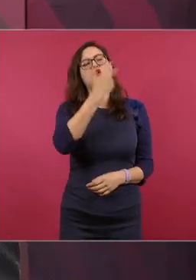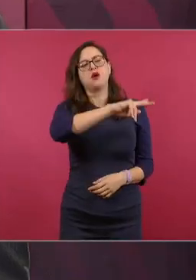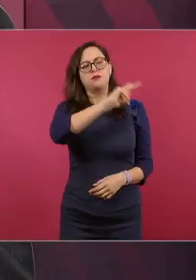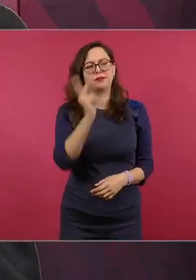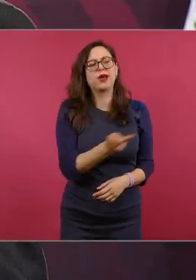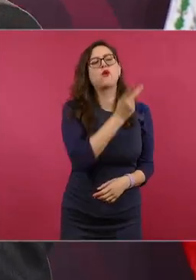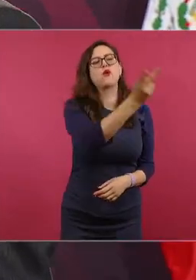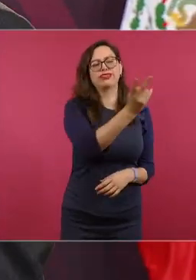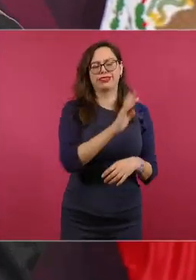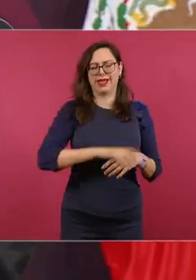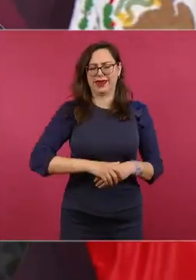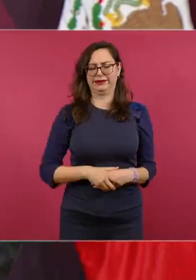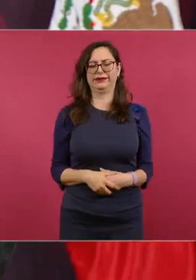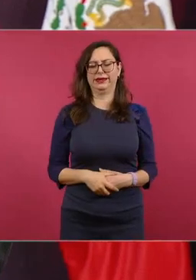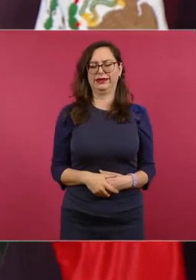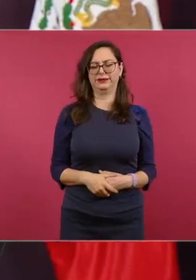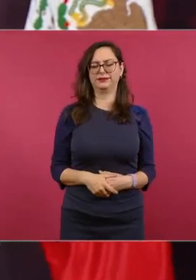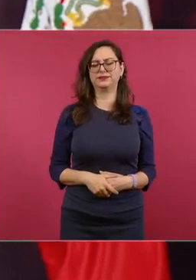cuando